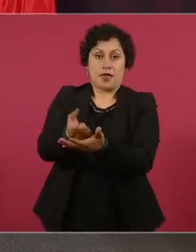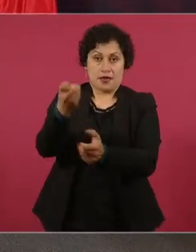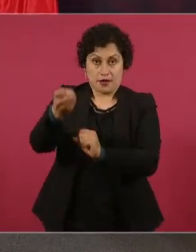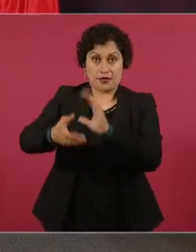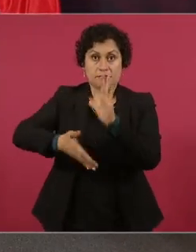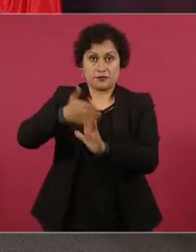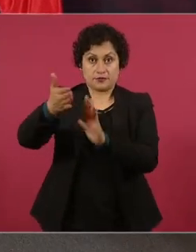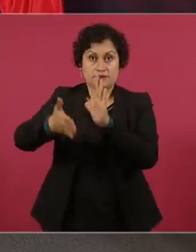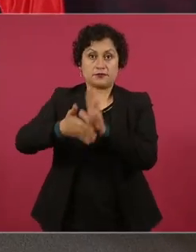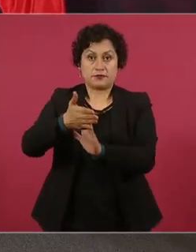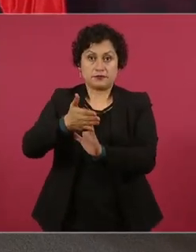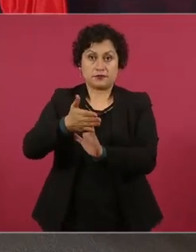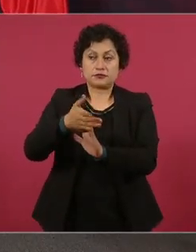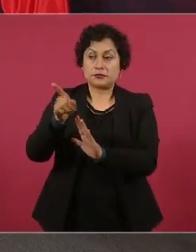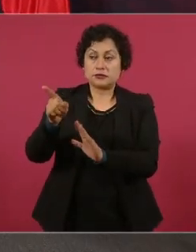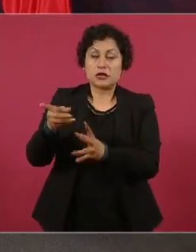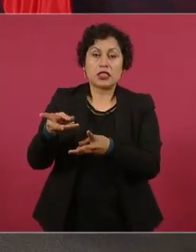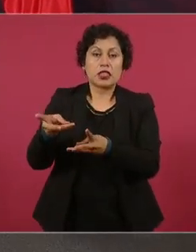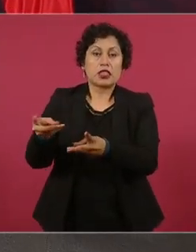participan.